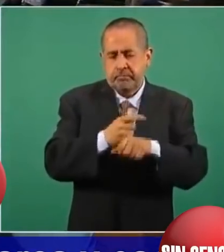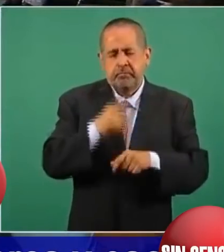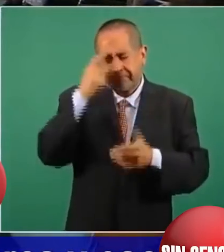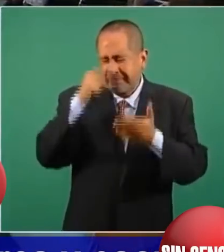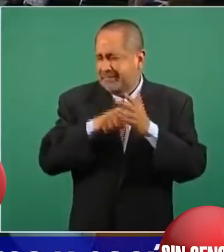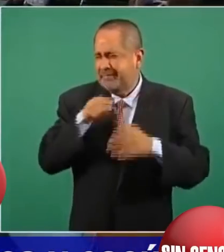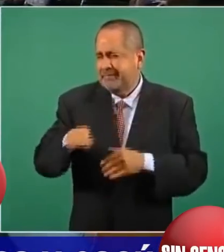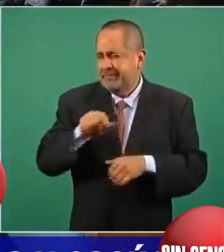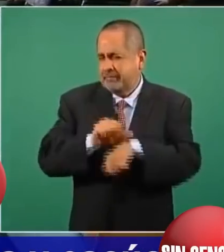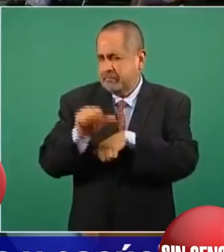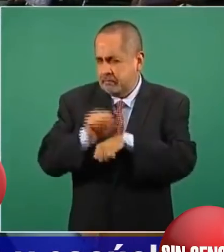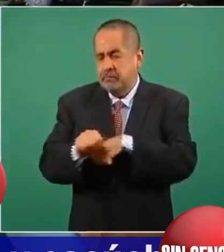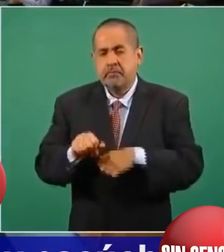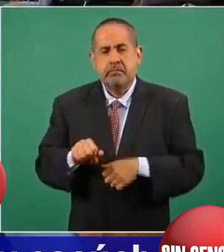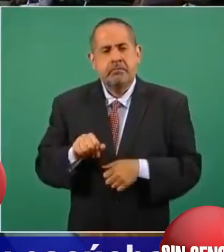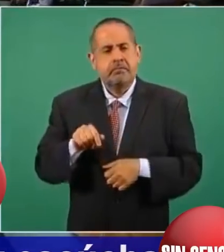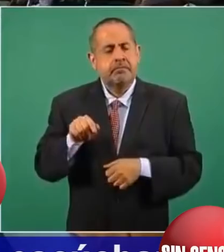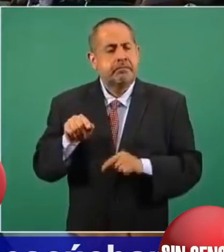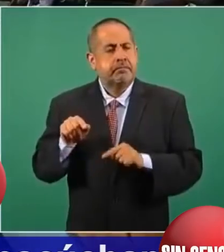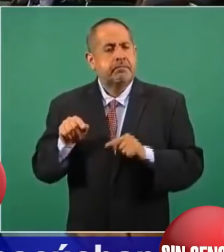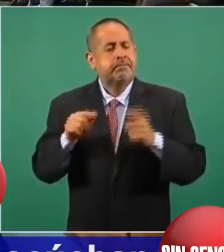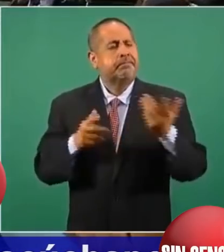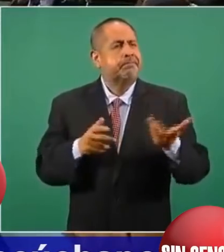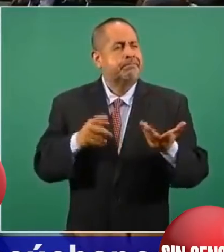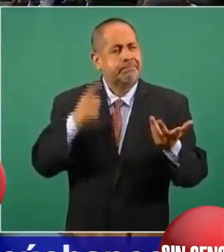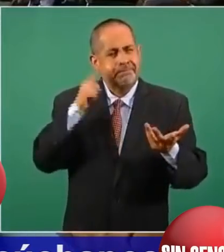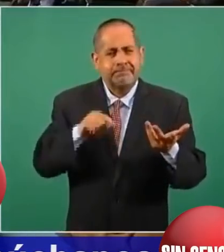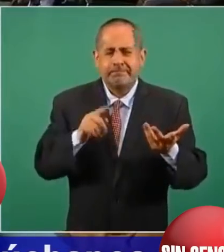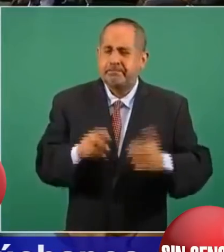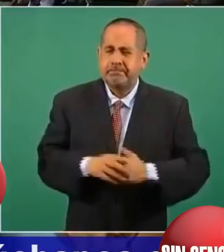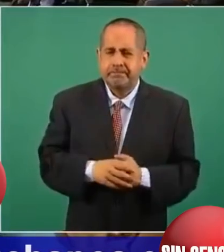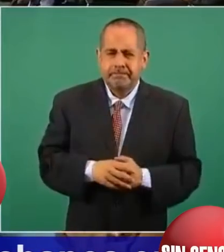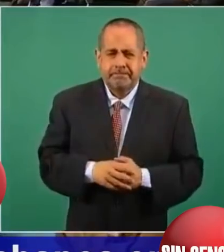él, creo que a veces tienen que venir